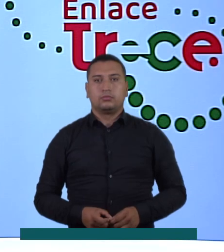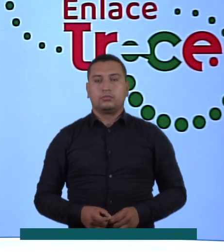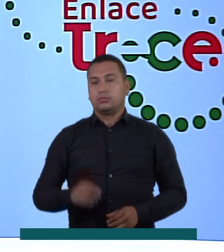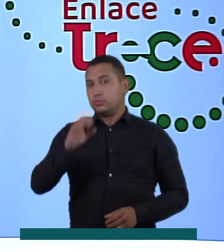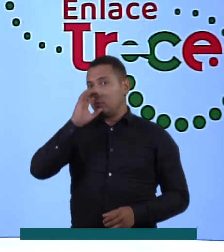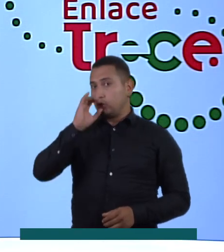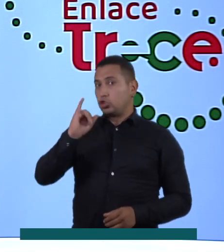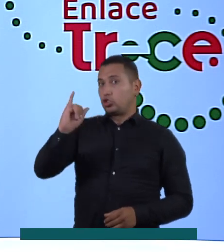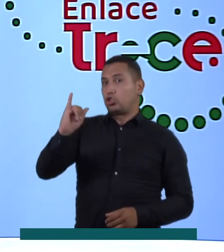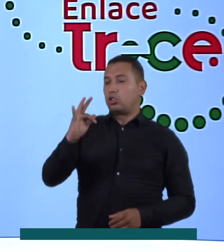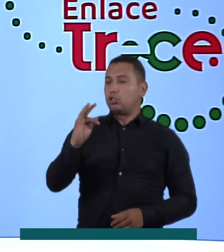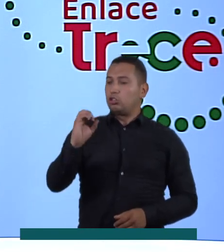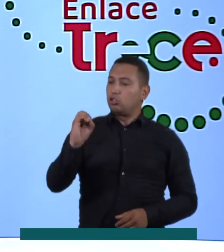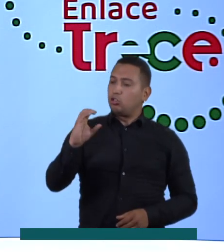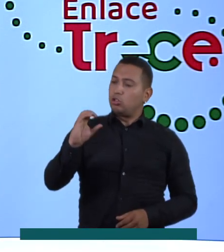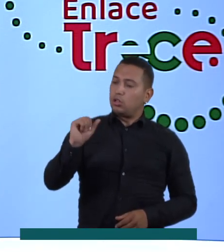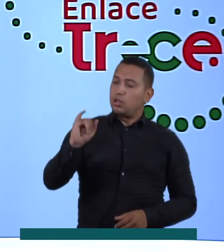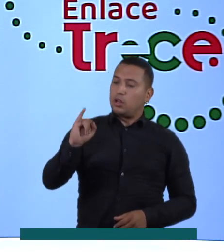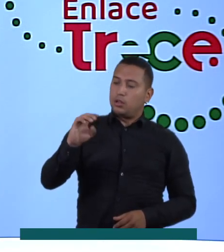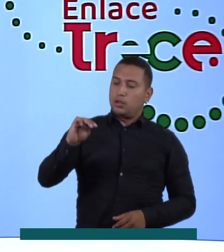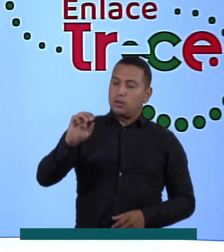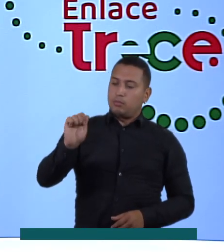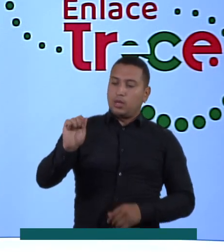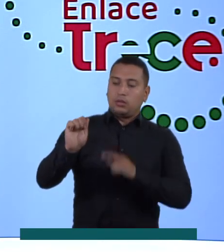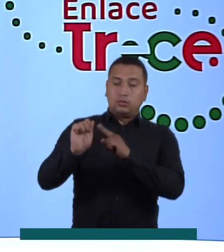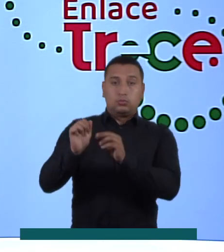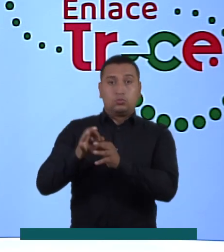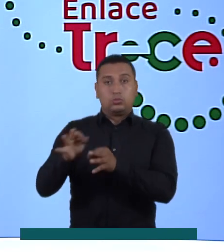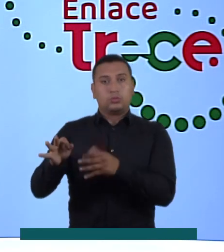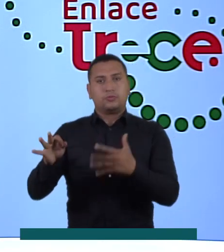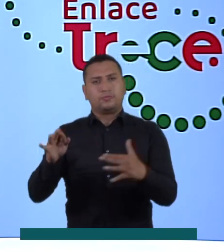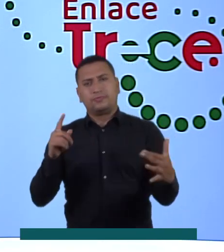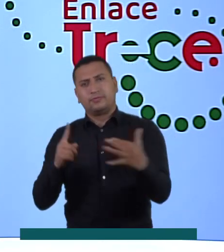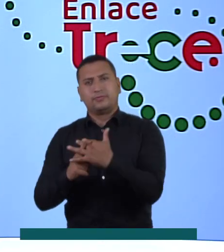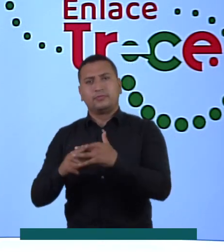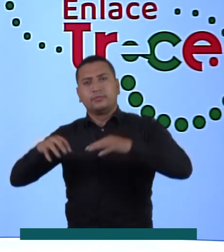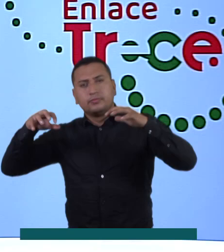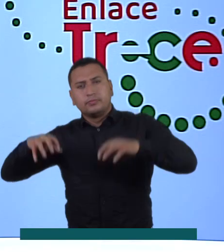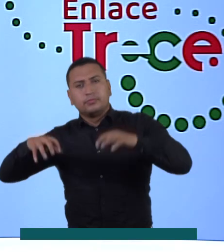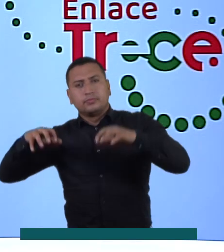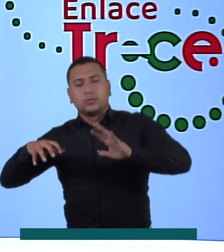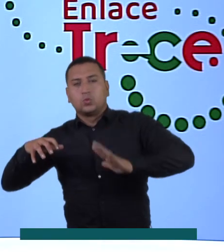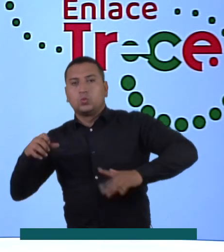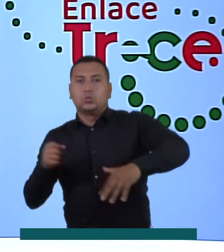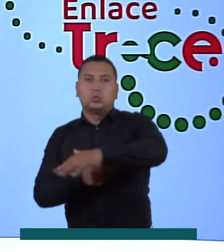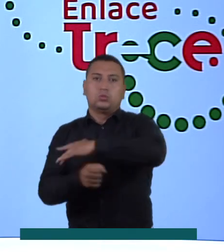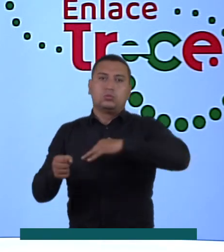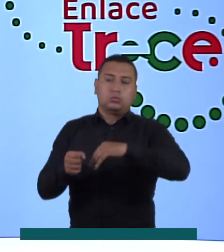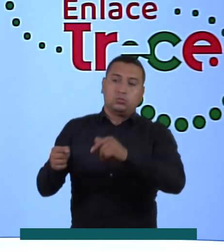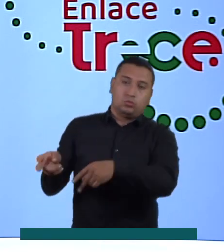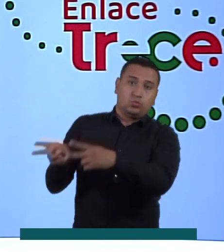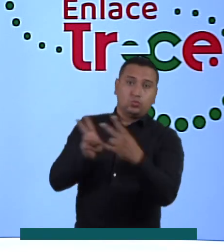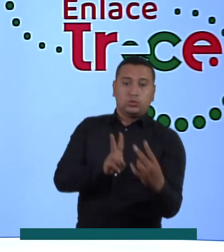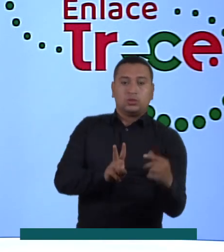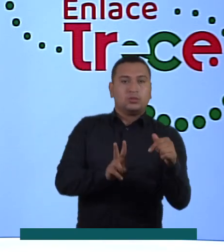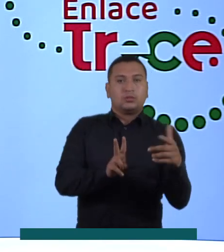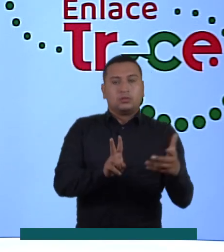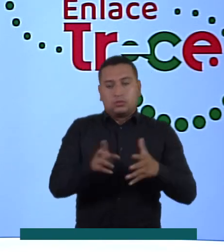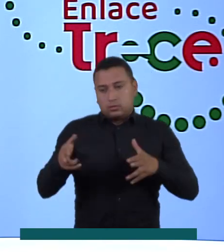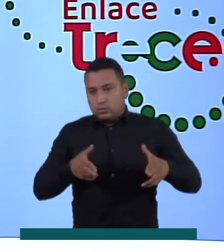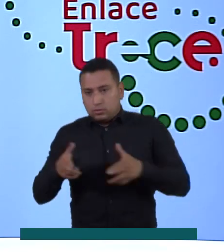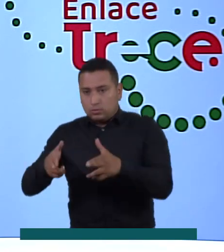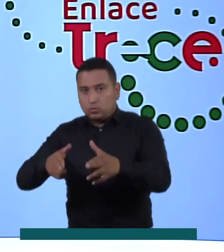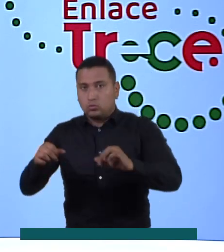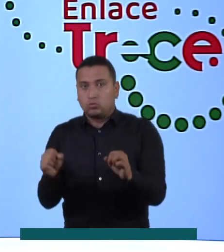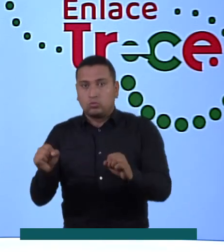Tocaima ha sido uno de los municipios más afectados por las lluvias en Cundinamarca. El puente que cruza el río Bogotá perdió parte de la bancada y las